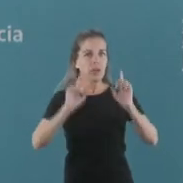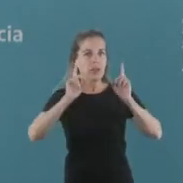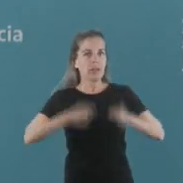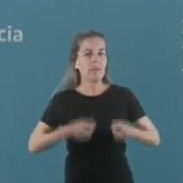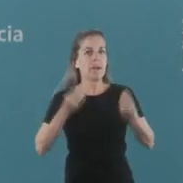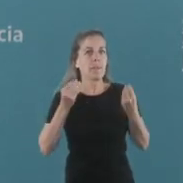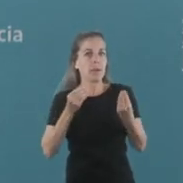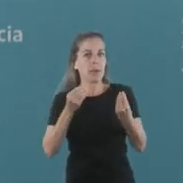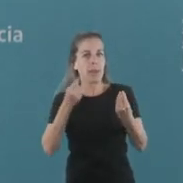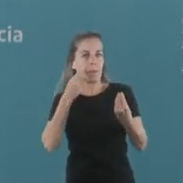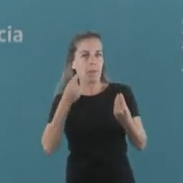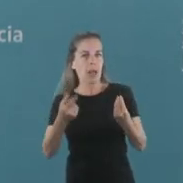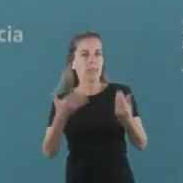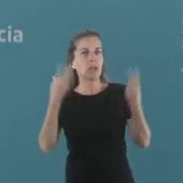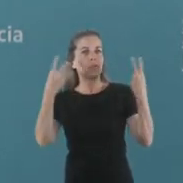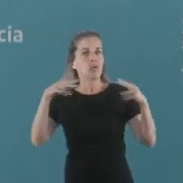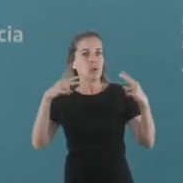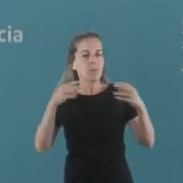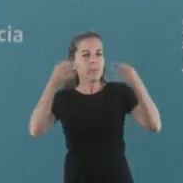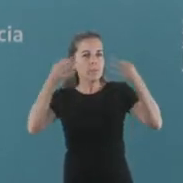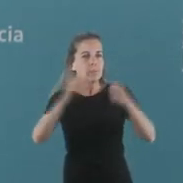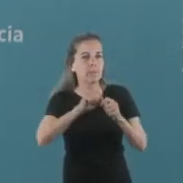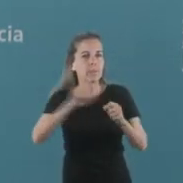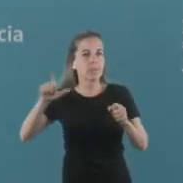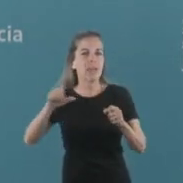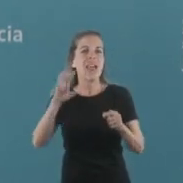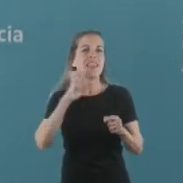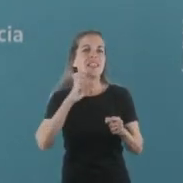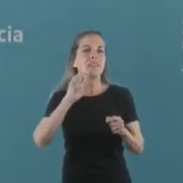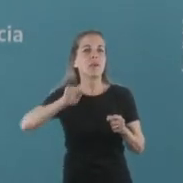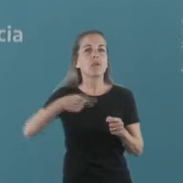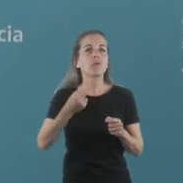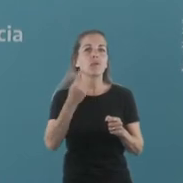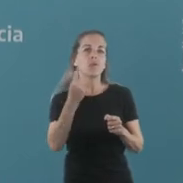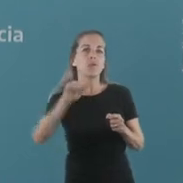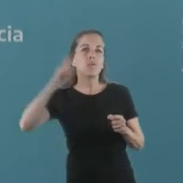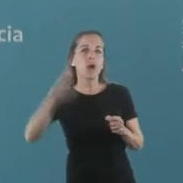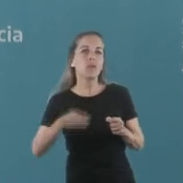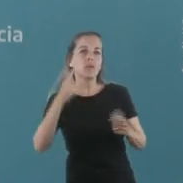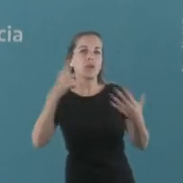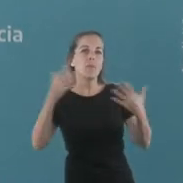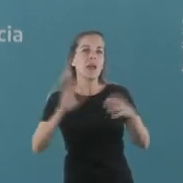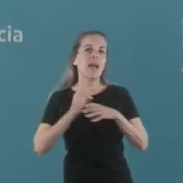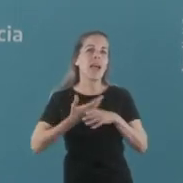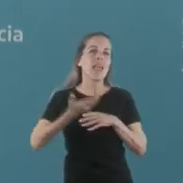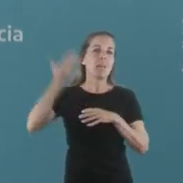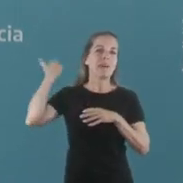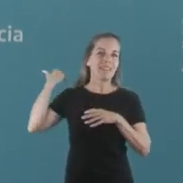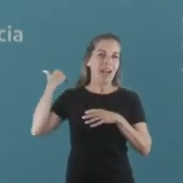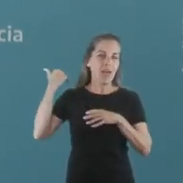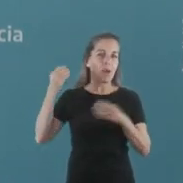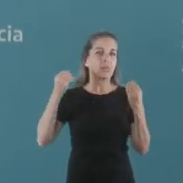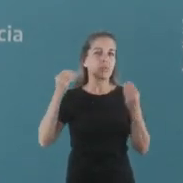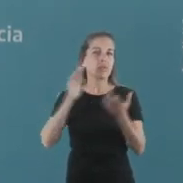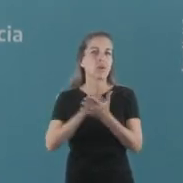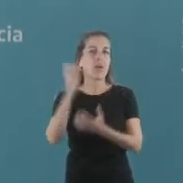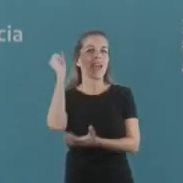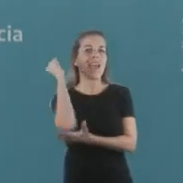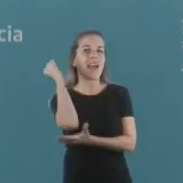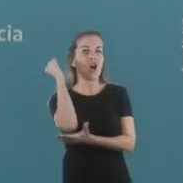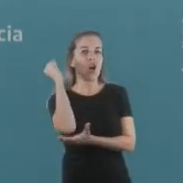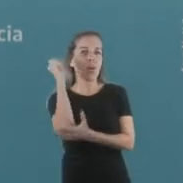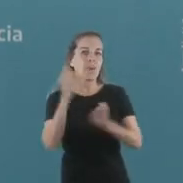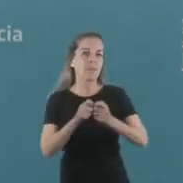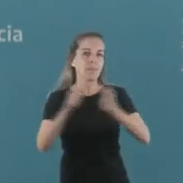es un crecimiento real del 19.1% con respecto a la temporada anterior en el impacto económico, que superó, dice